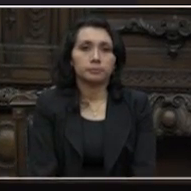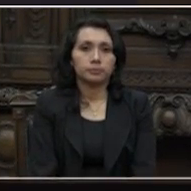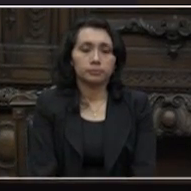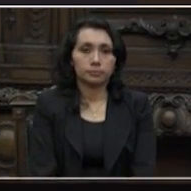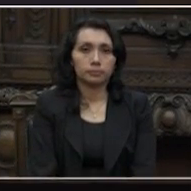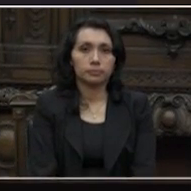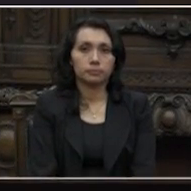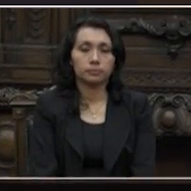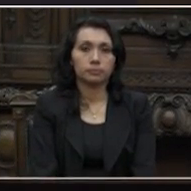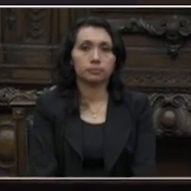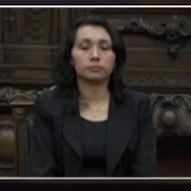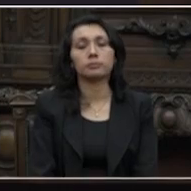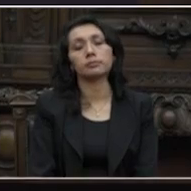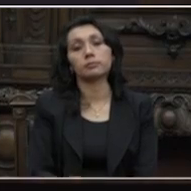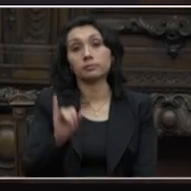Y